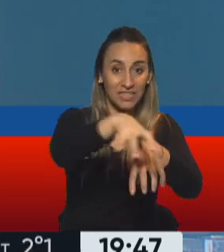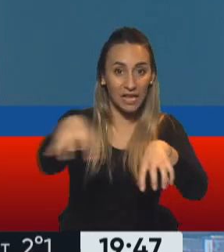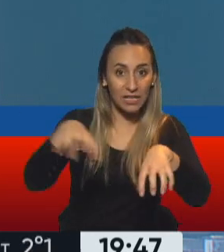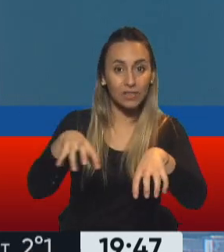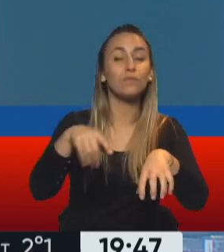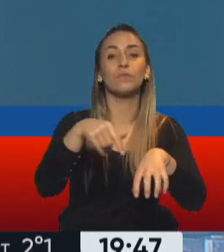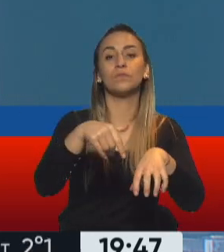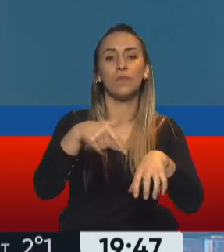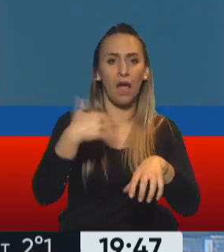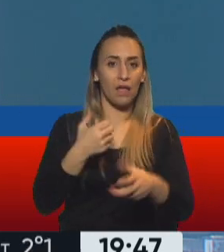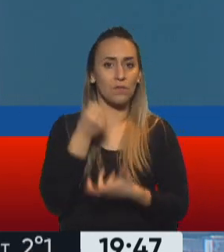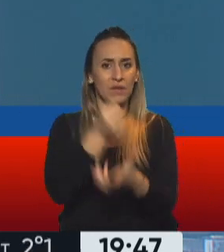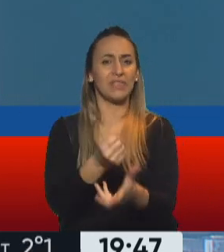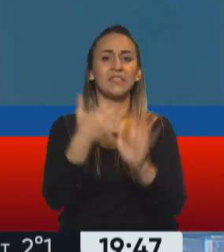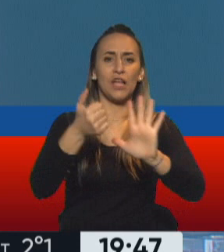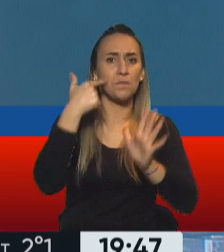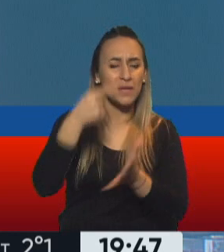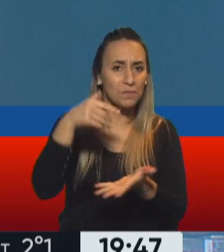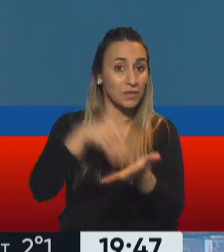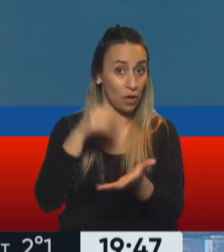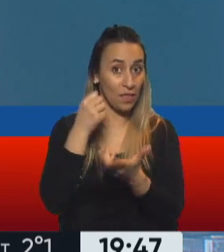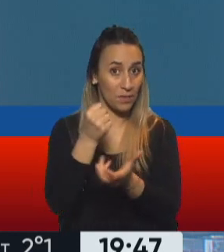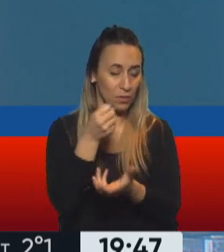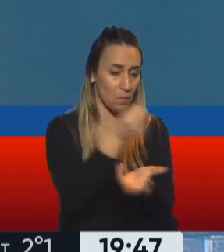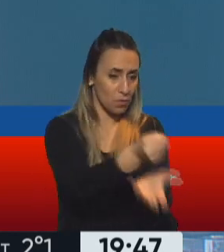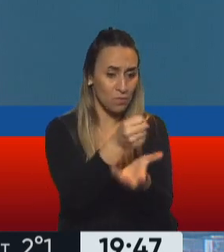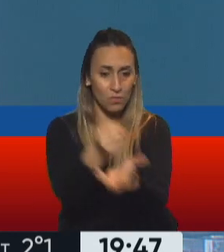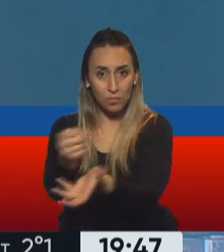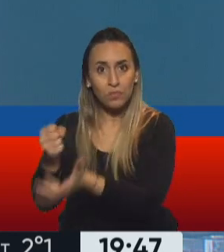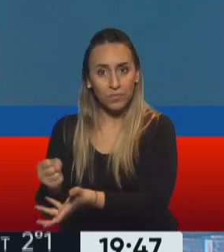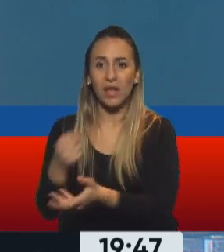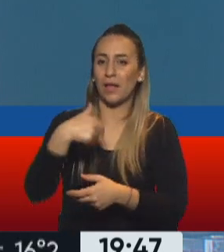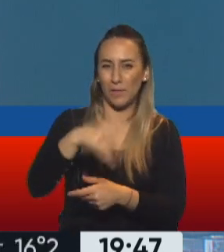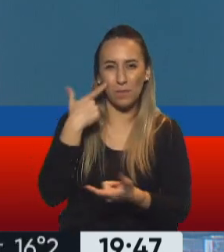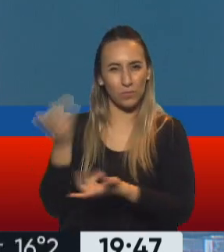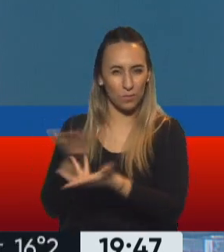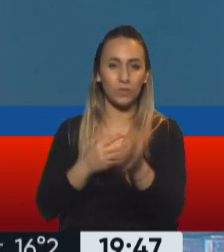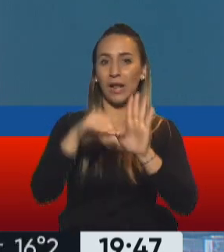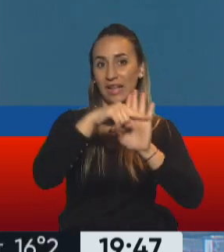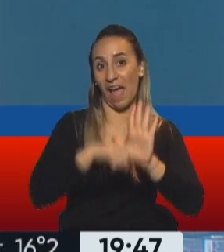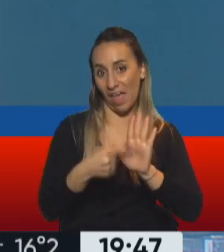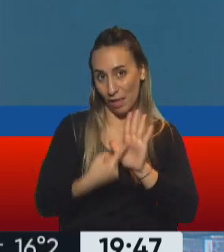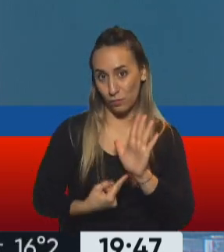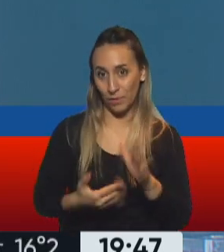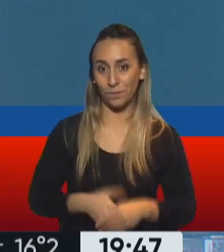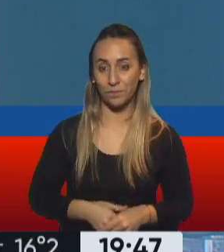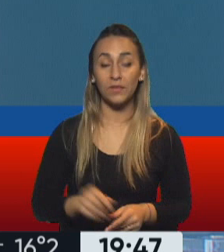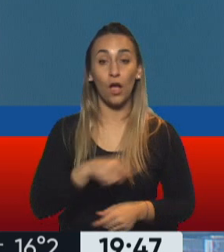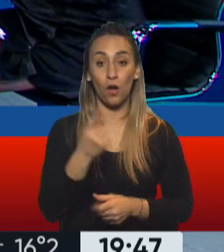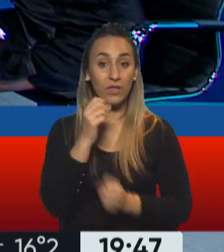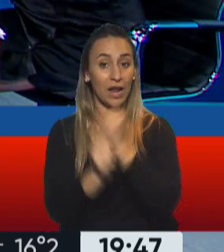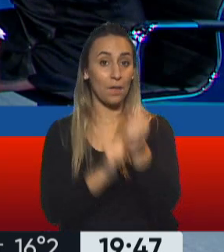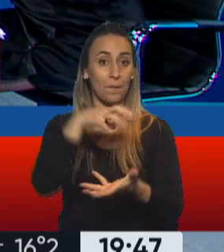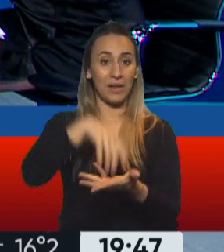más de 6 mil millones de pesos que próximamente vamos a también mostrar esos casos está la kinect y te quería